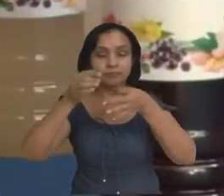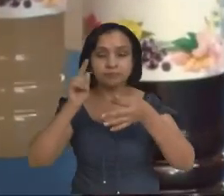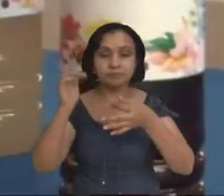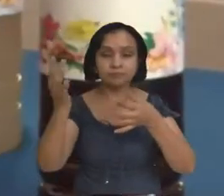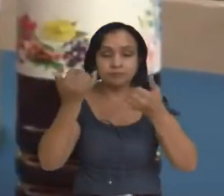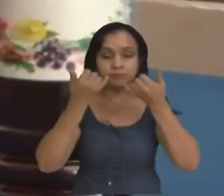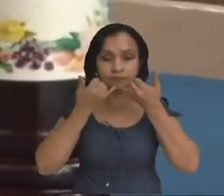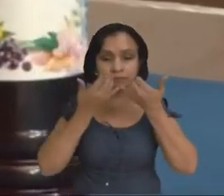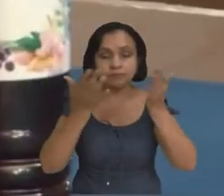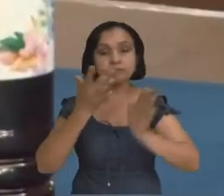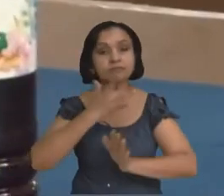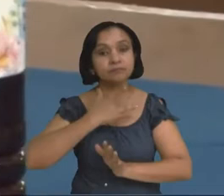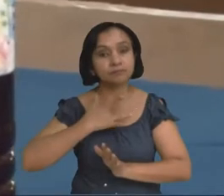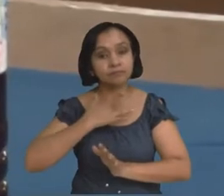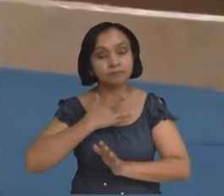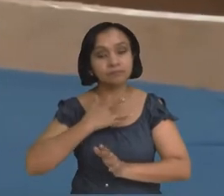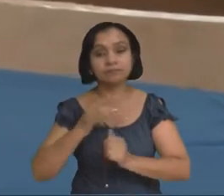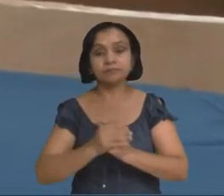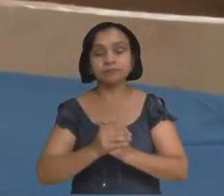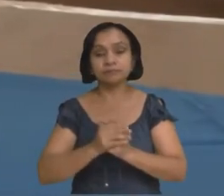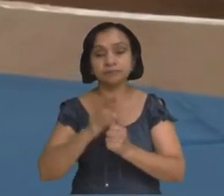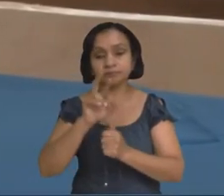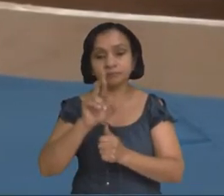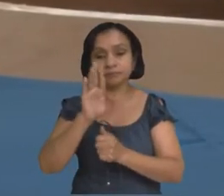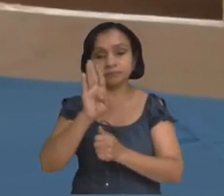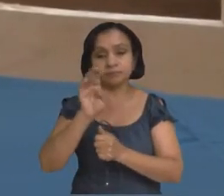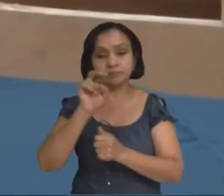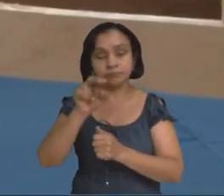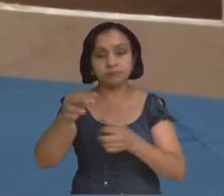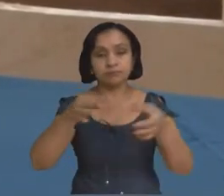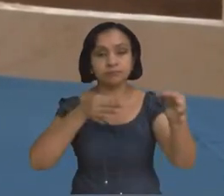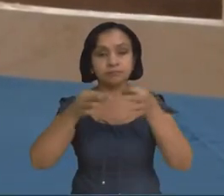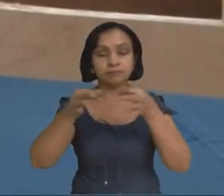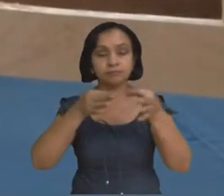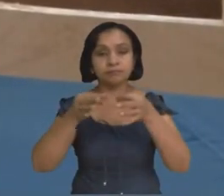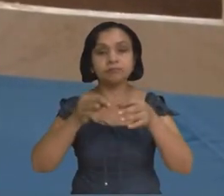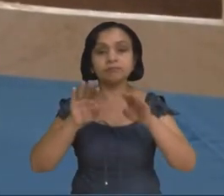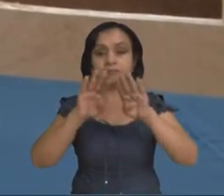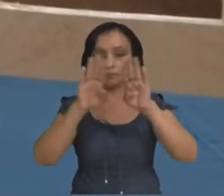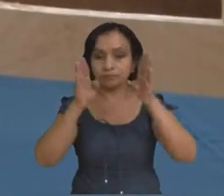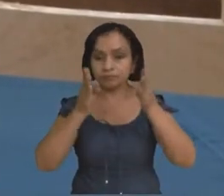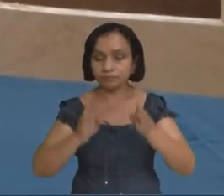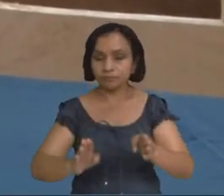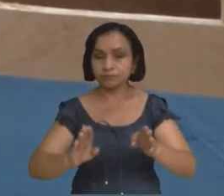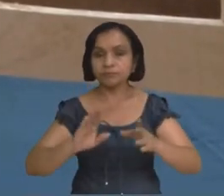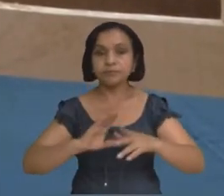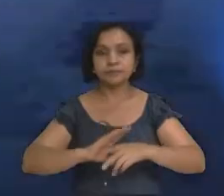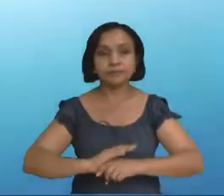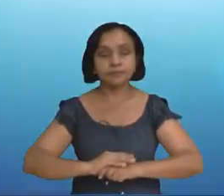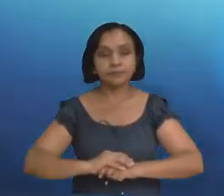información necesaria. Con cámara de Rubén Castro para el Canal Parlamentario, les informó Vanessa Paz.